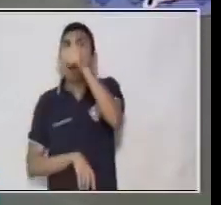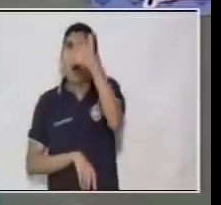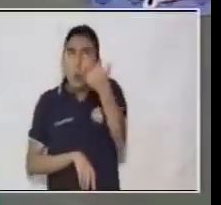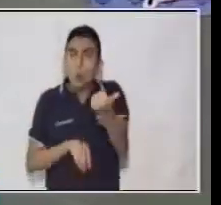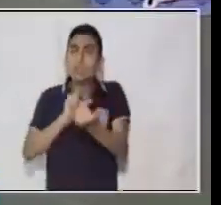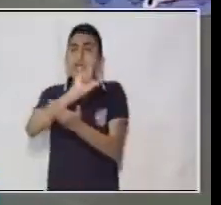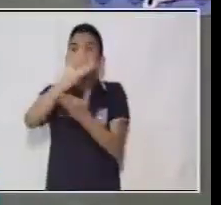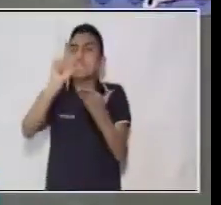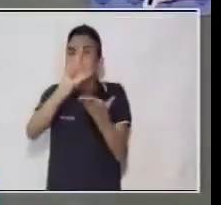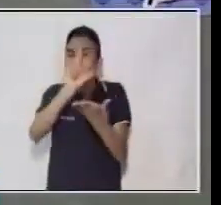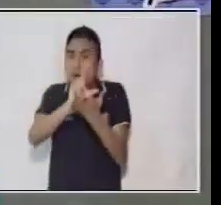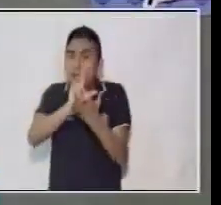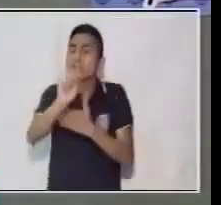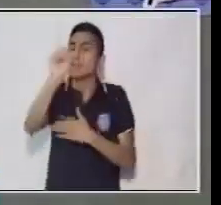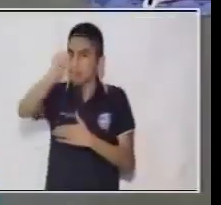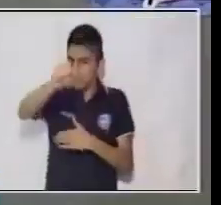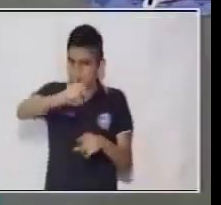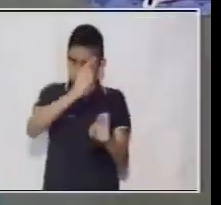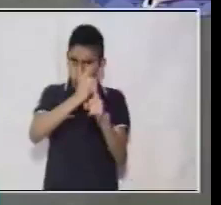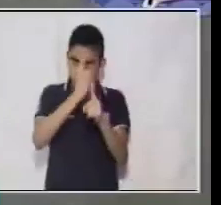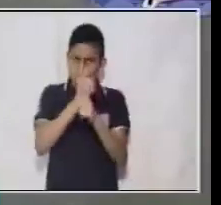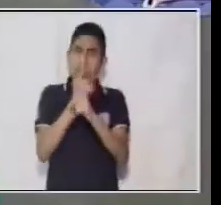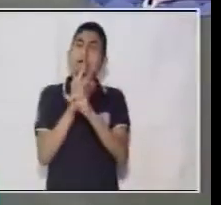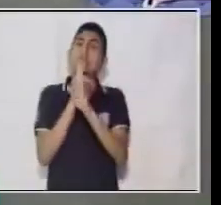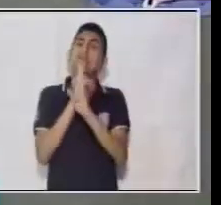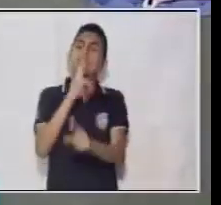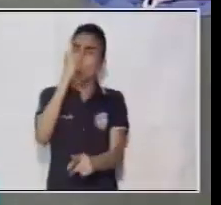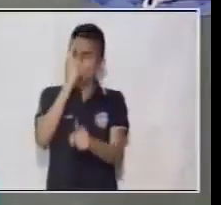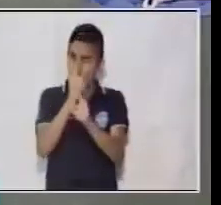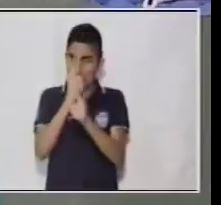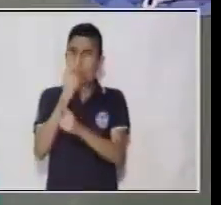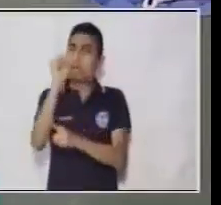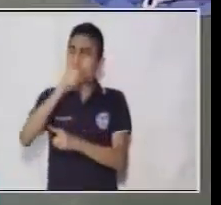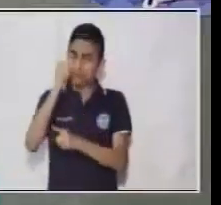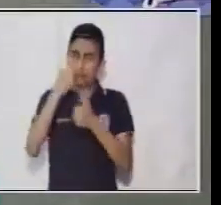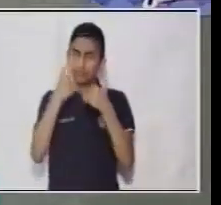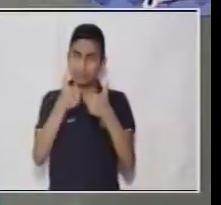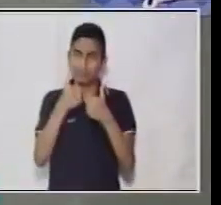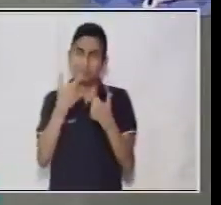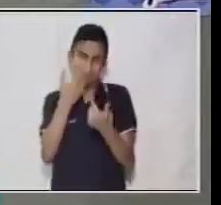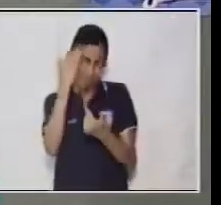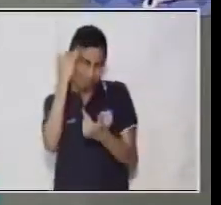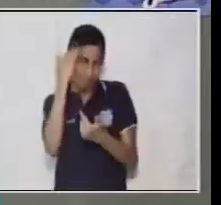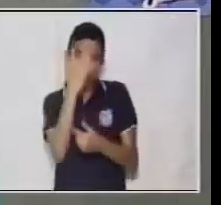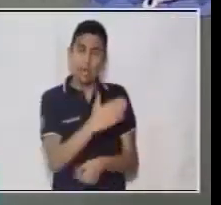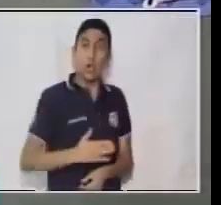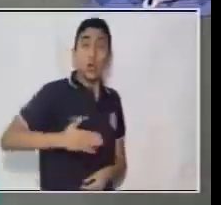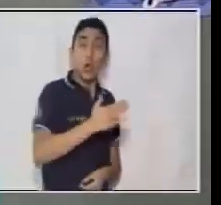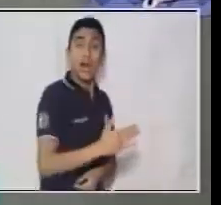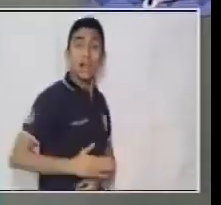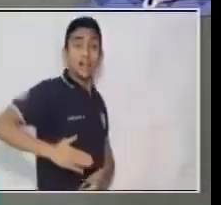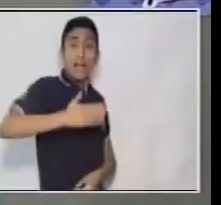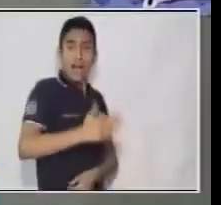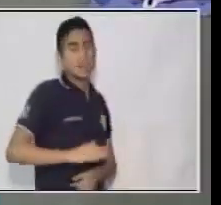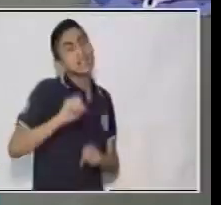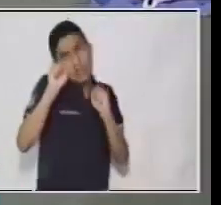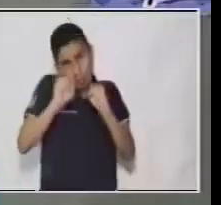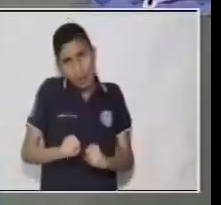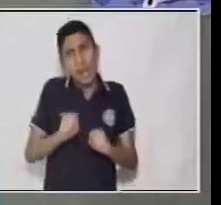sería la respuesta correcta de esta oración. Vamos a continuar.